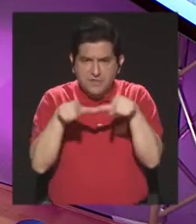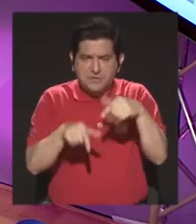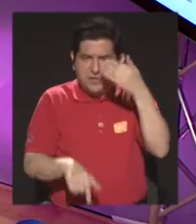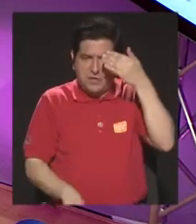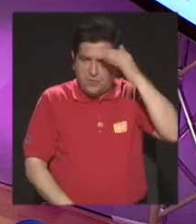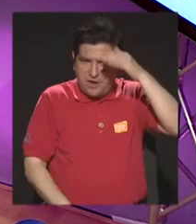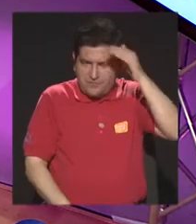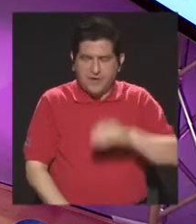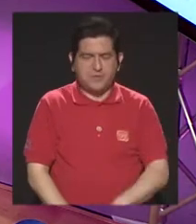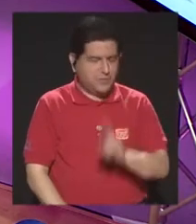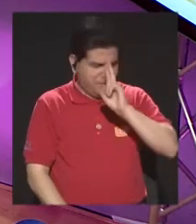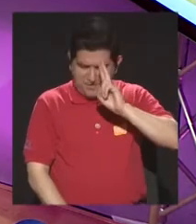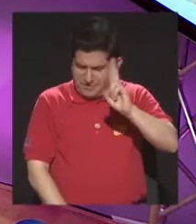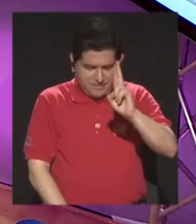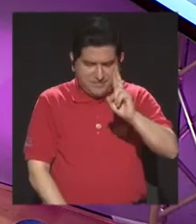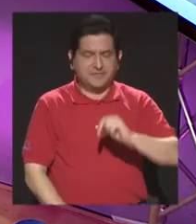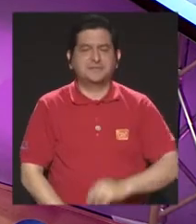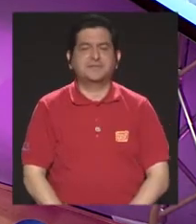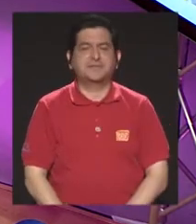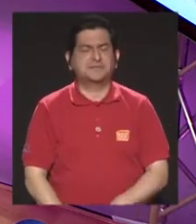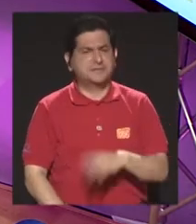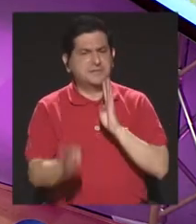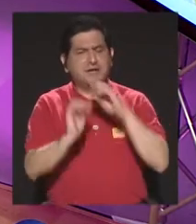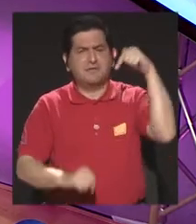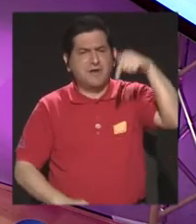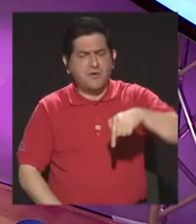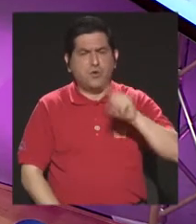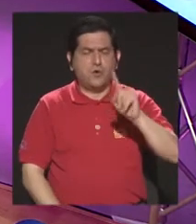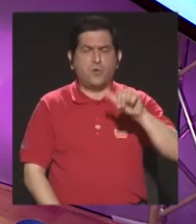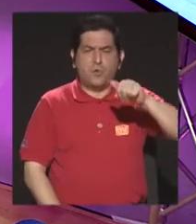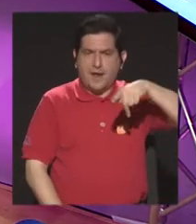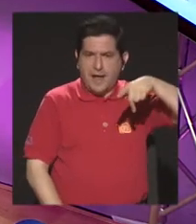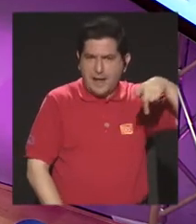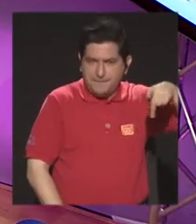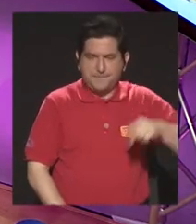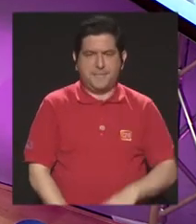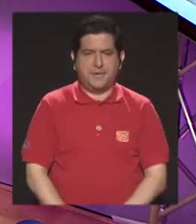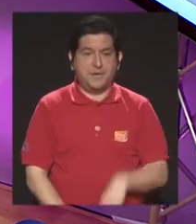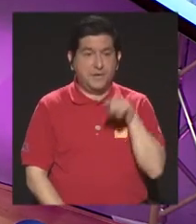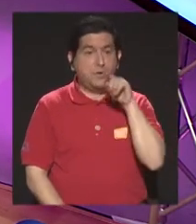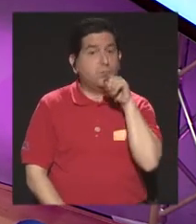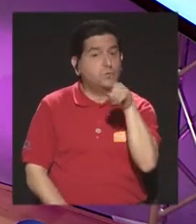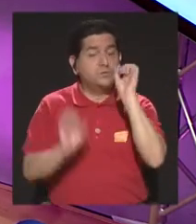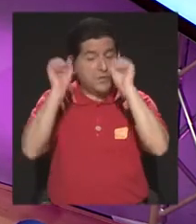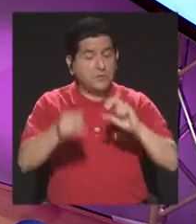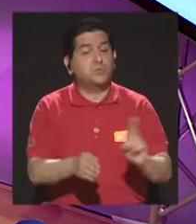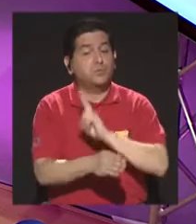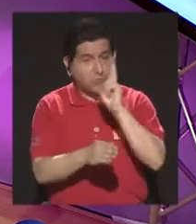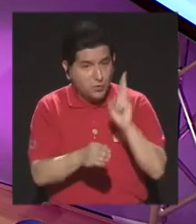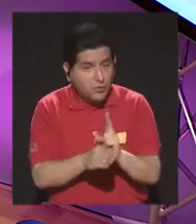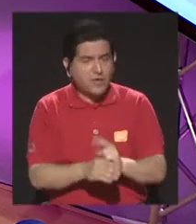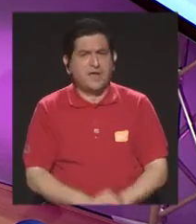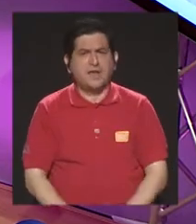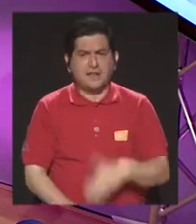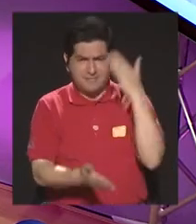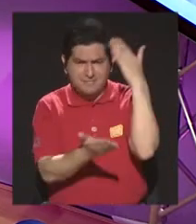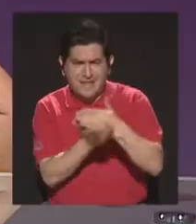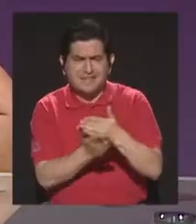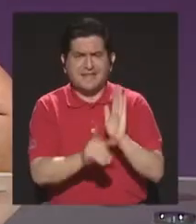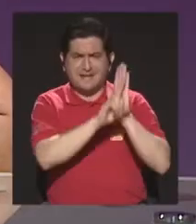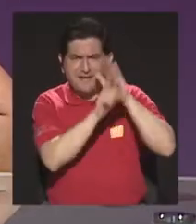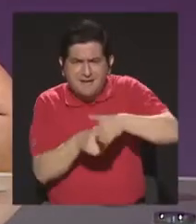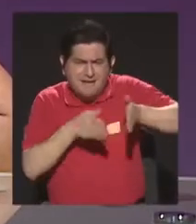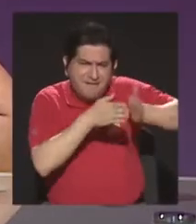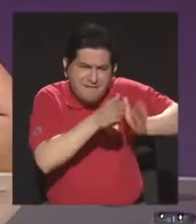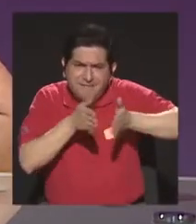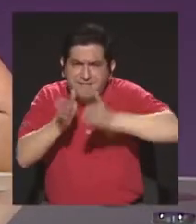de Facebook Irreverencias. Estamos hablando de una aplicación que usted puede usar para detener el acoso